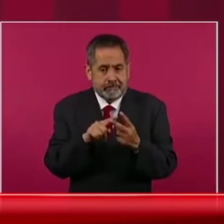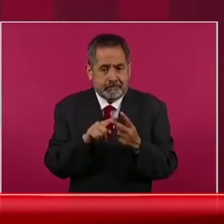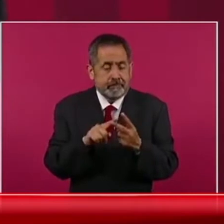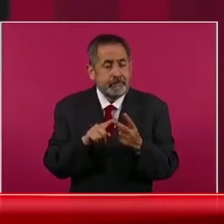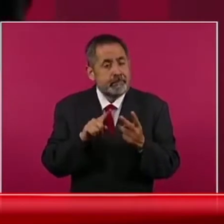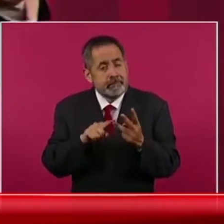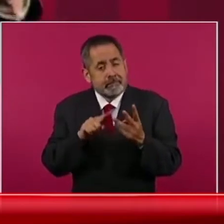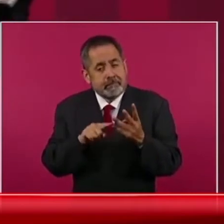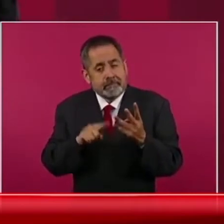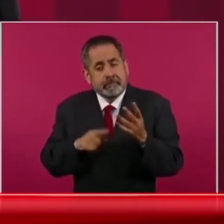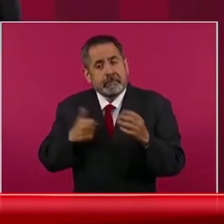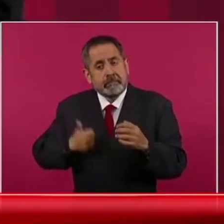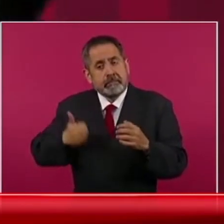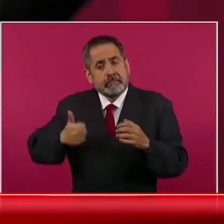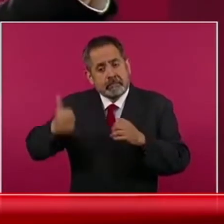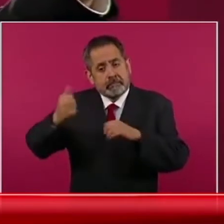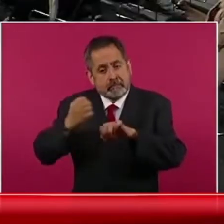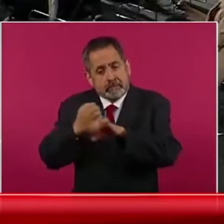cada estado